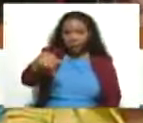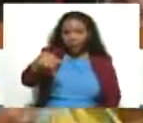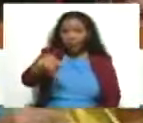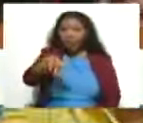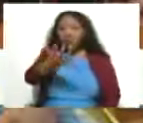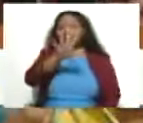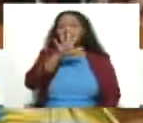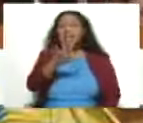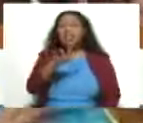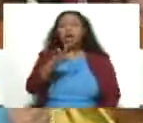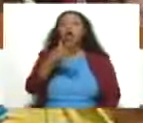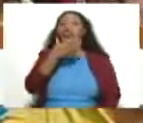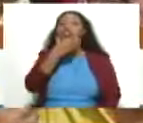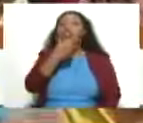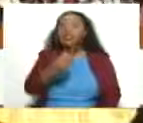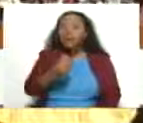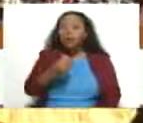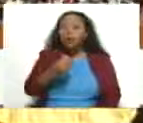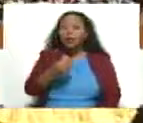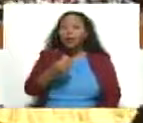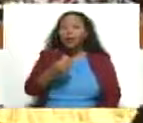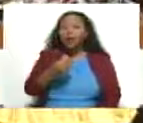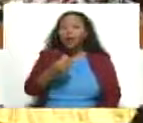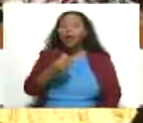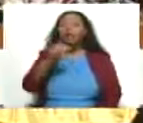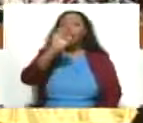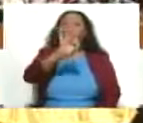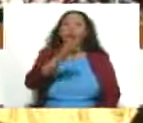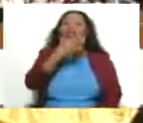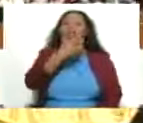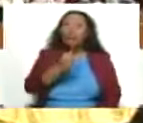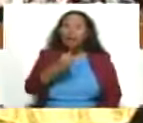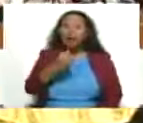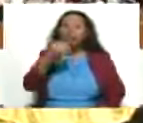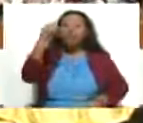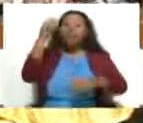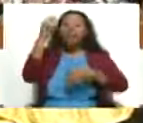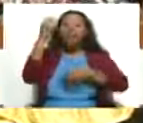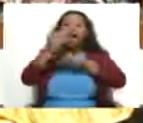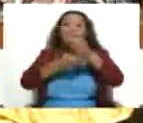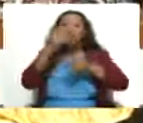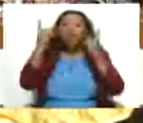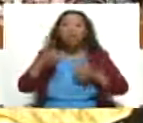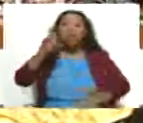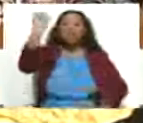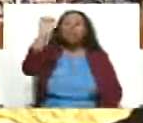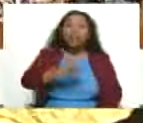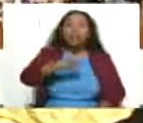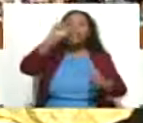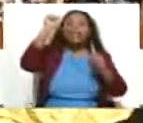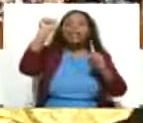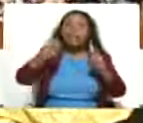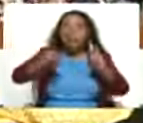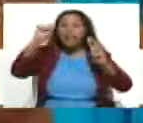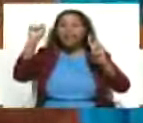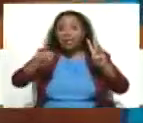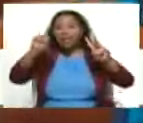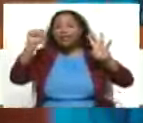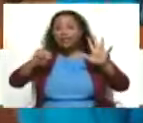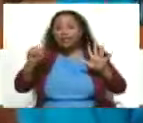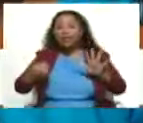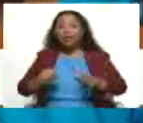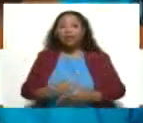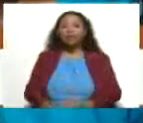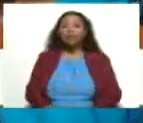de diciembre, digo 3 de diciembre, deciremos sí, sí, sí, sí. Yaquera, yaquera,